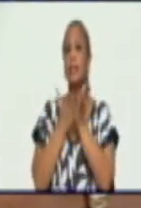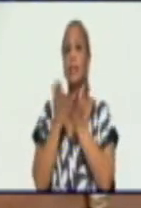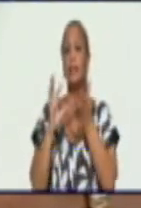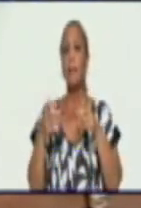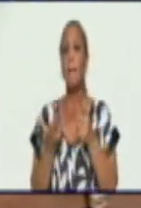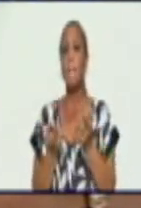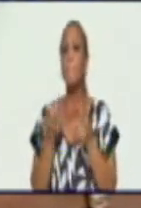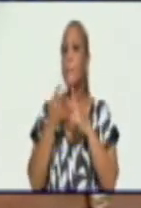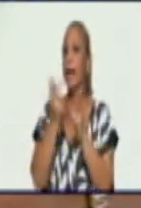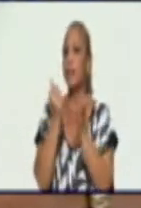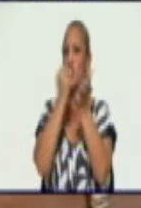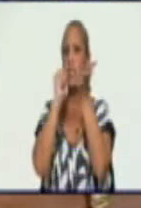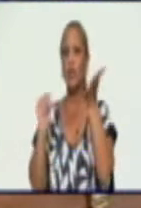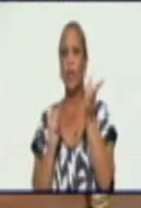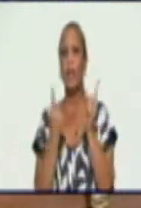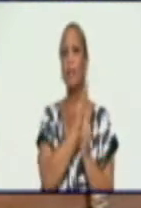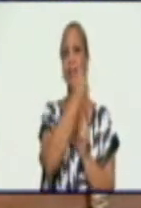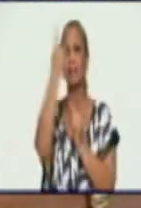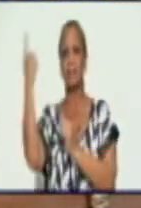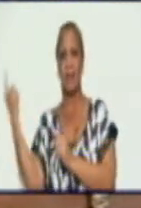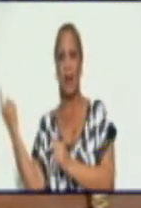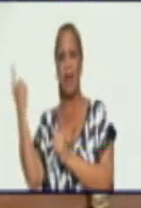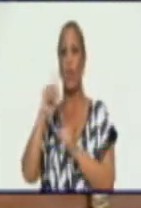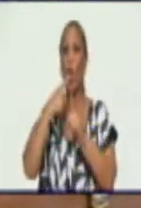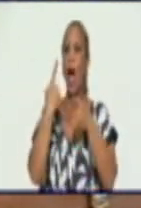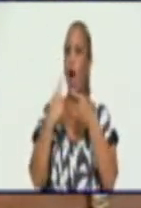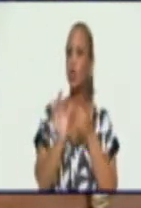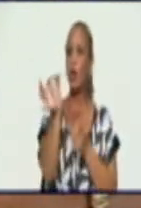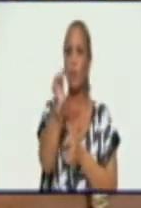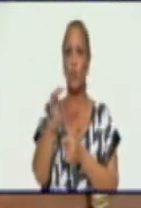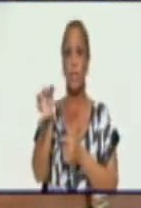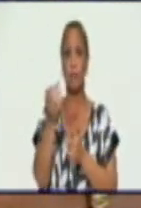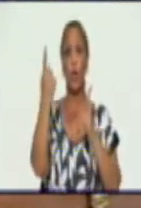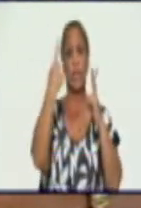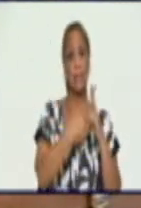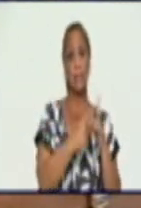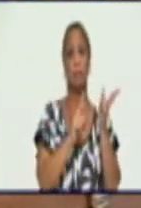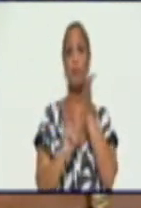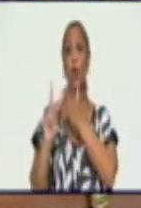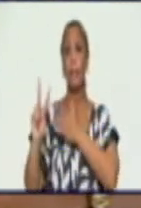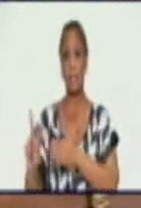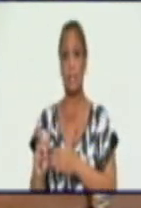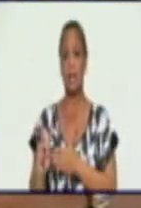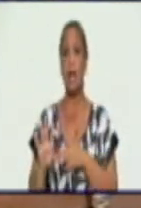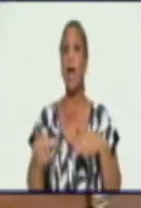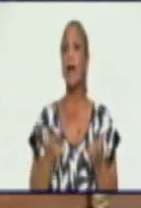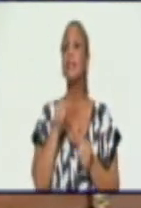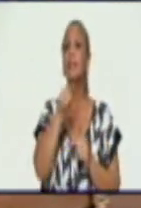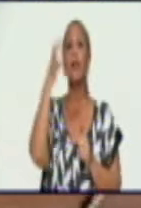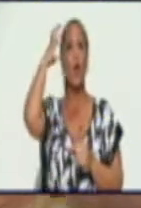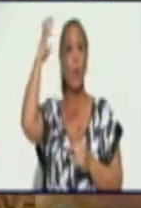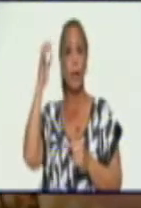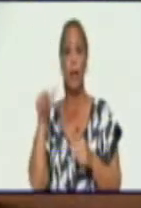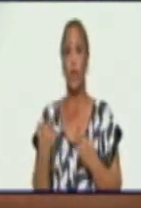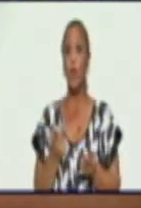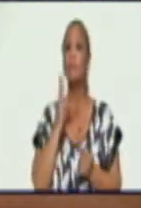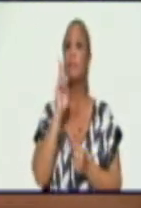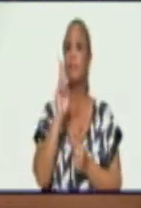solicitudes de traslado hacia otros municipios y provincia en este sentido nuestro gobernador indica